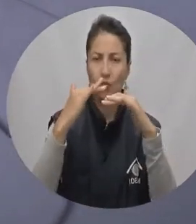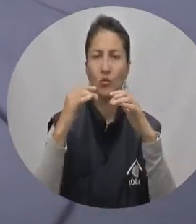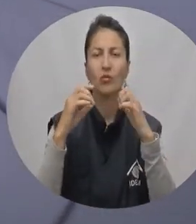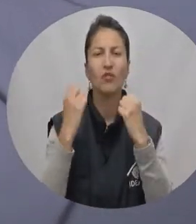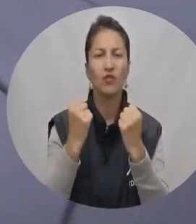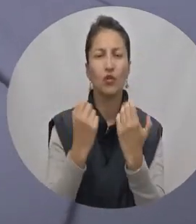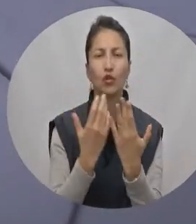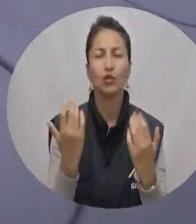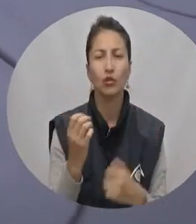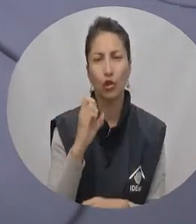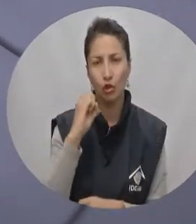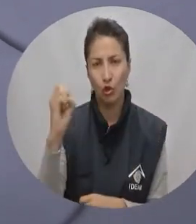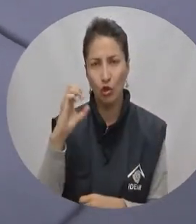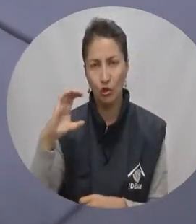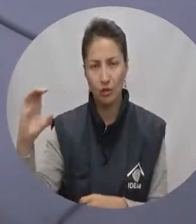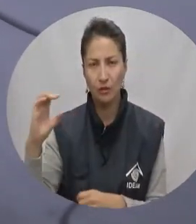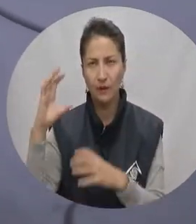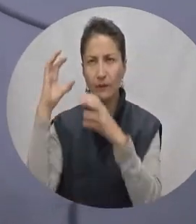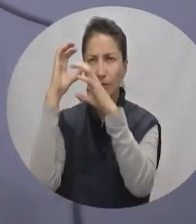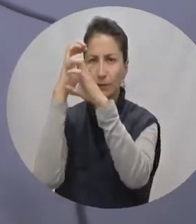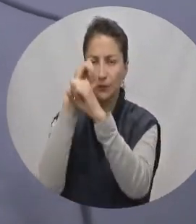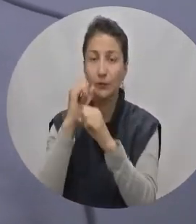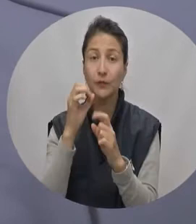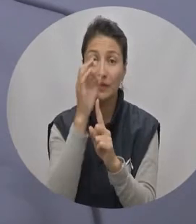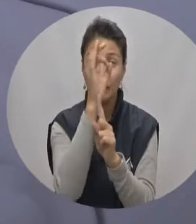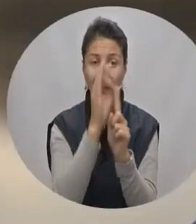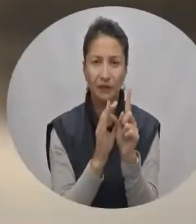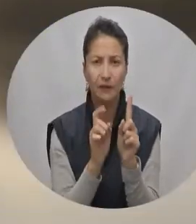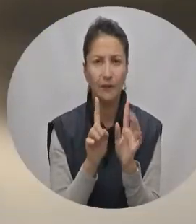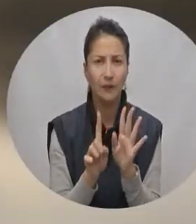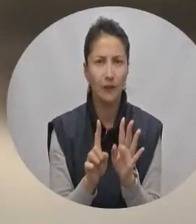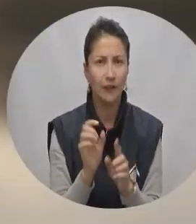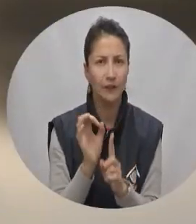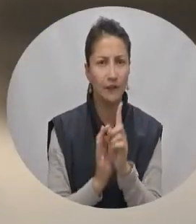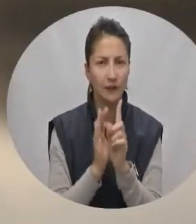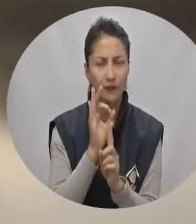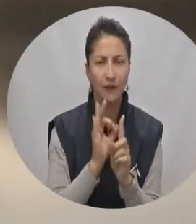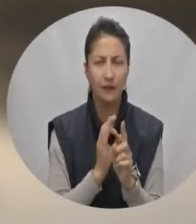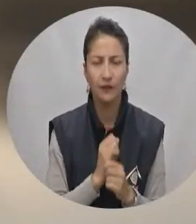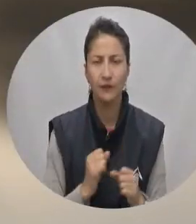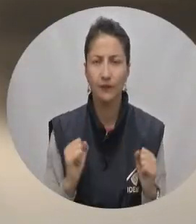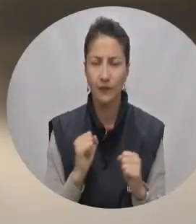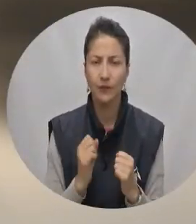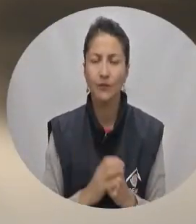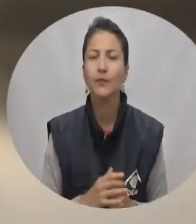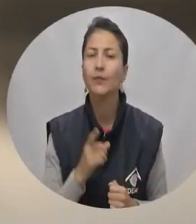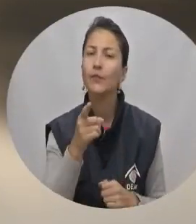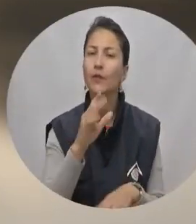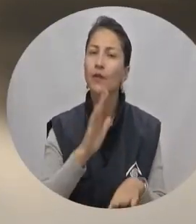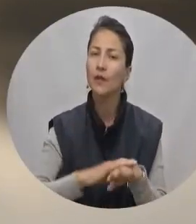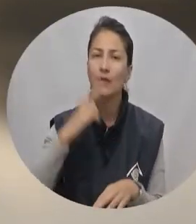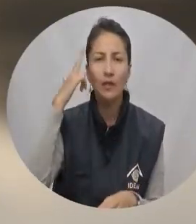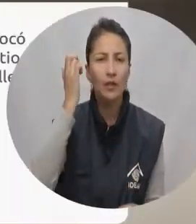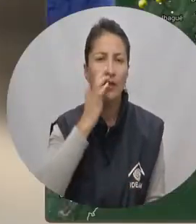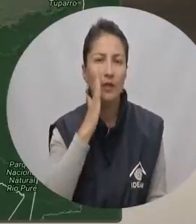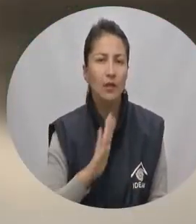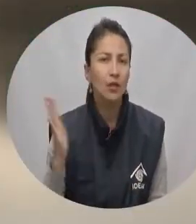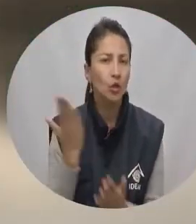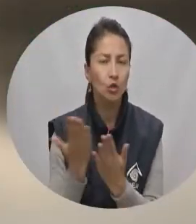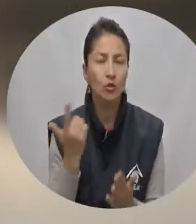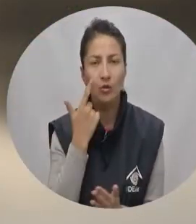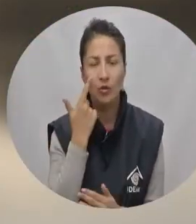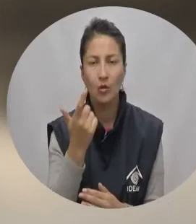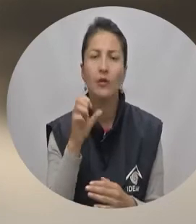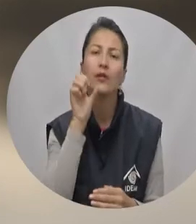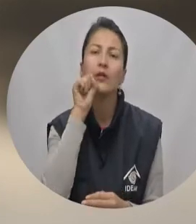ciudad. La temperatura mínima estará en los 6 grados. Ahora, atención a las alertas del IDEAM. Alerta naranja en cuencas y